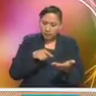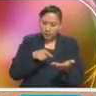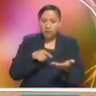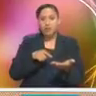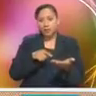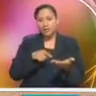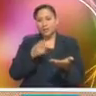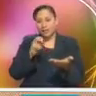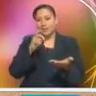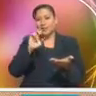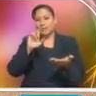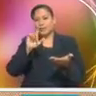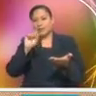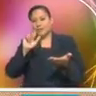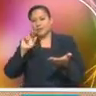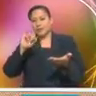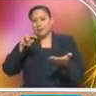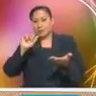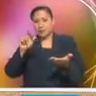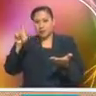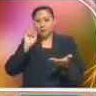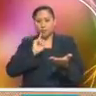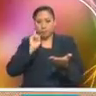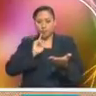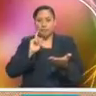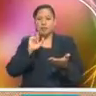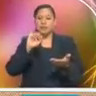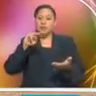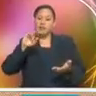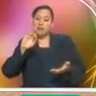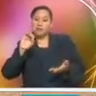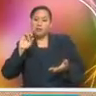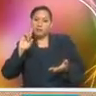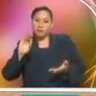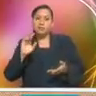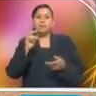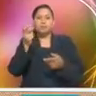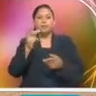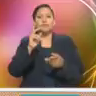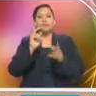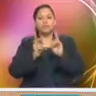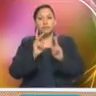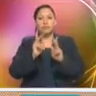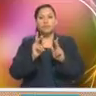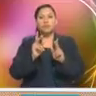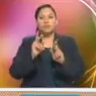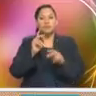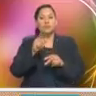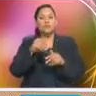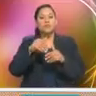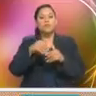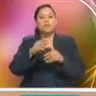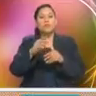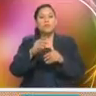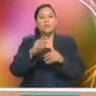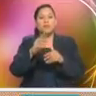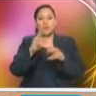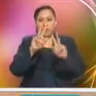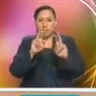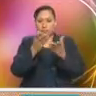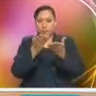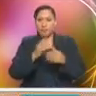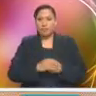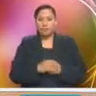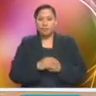eso Elsa Viviana, la comisionada ciudadana de InfoDF, nos va a platicar esto en esta sección.